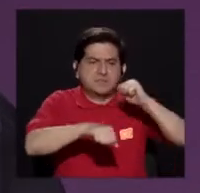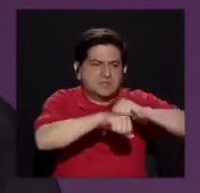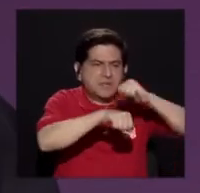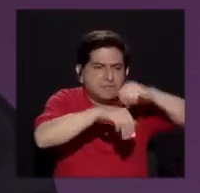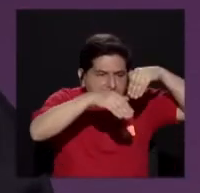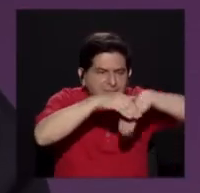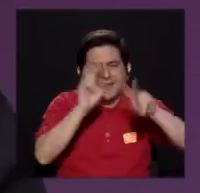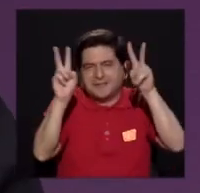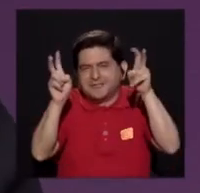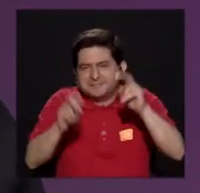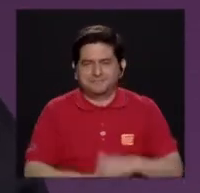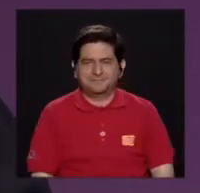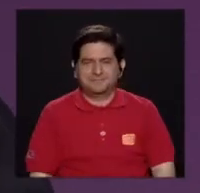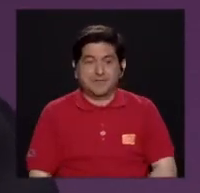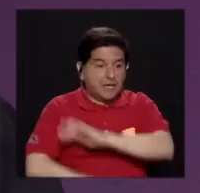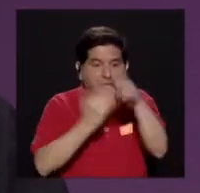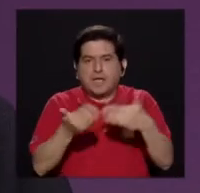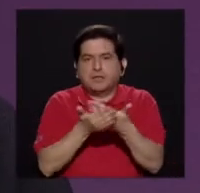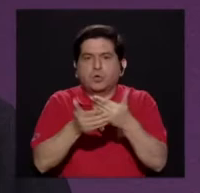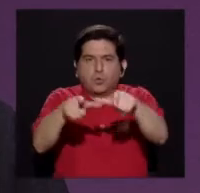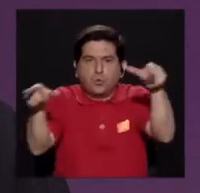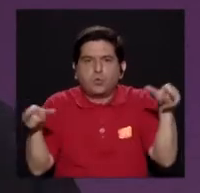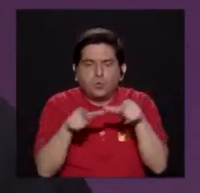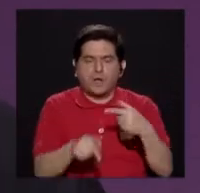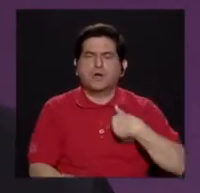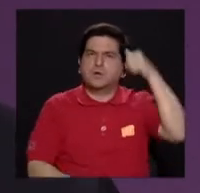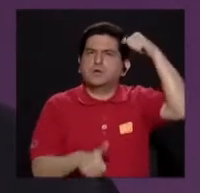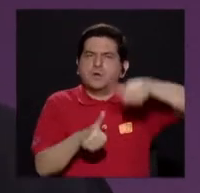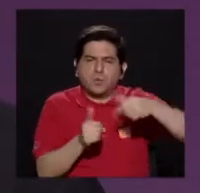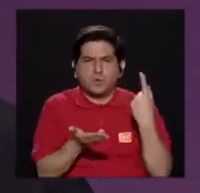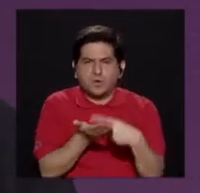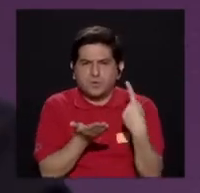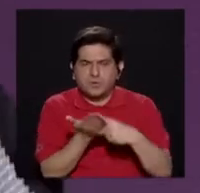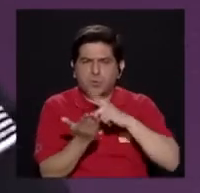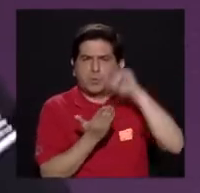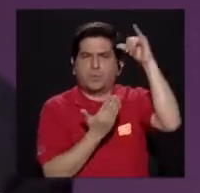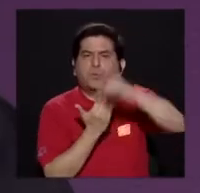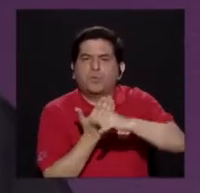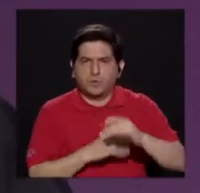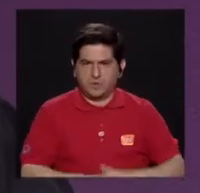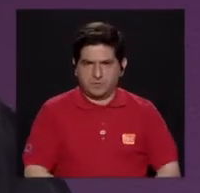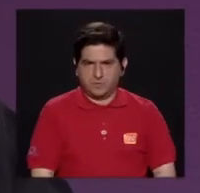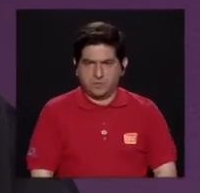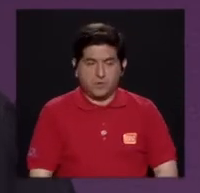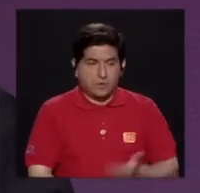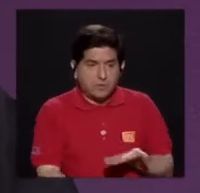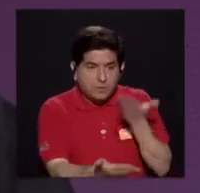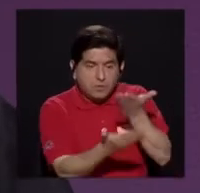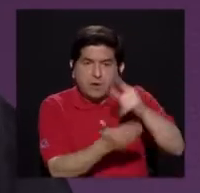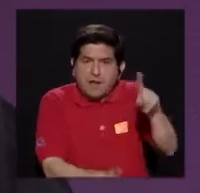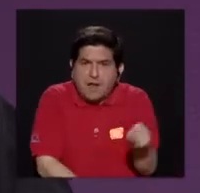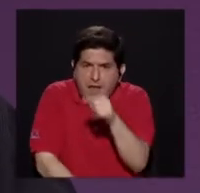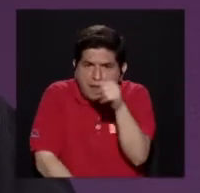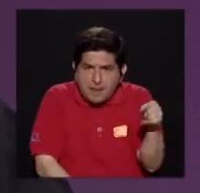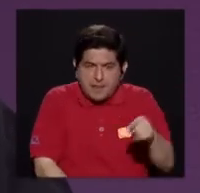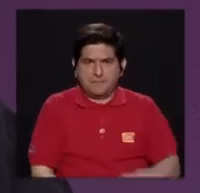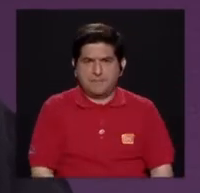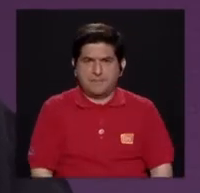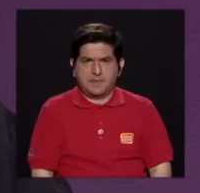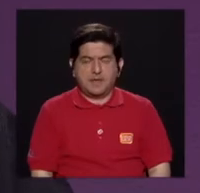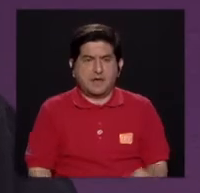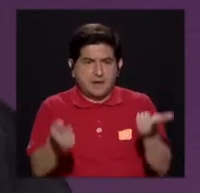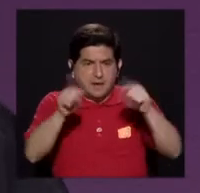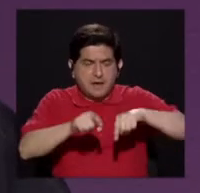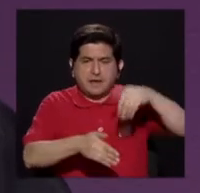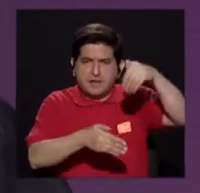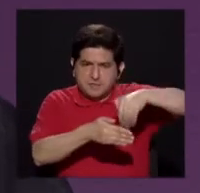piedras. Recuerdo cuando estaba en discusión el proyecto que planteaba eliminar del récord, ¿verdad?,